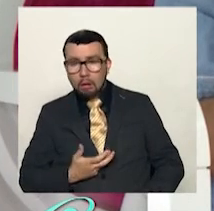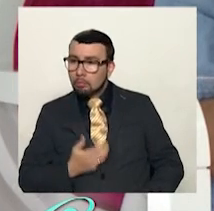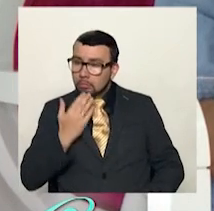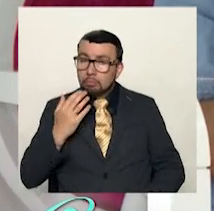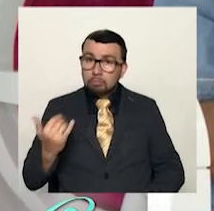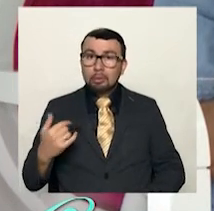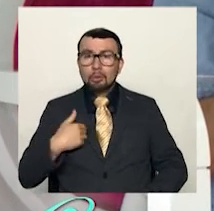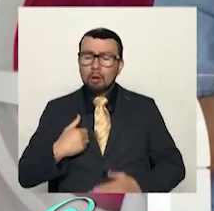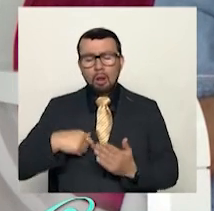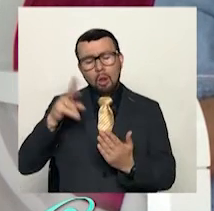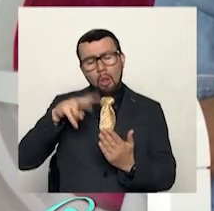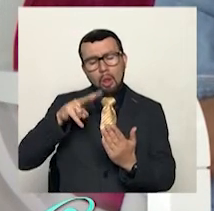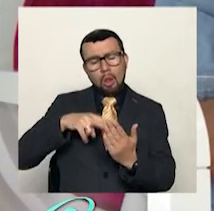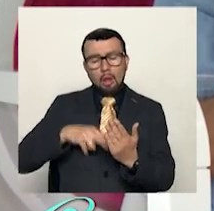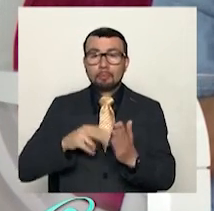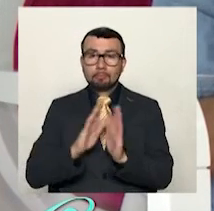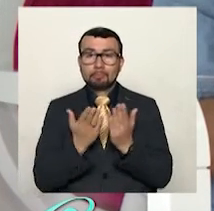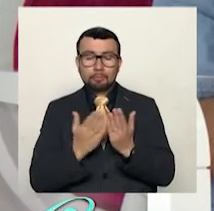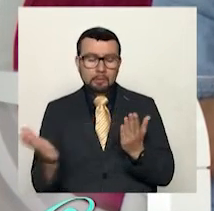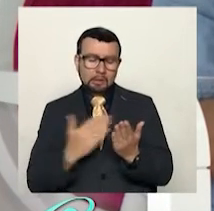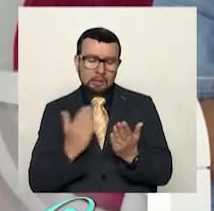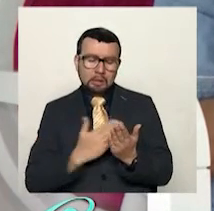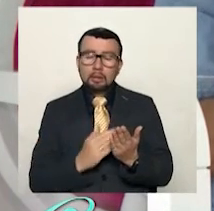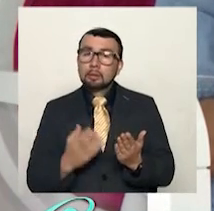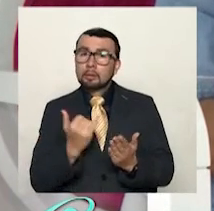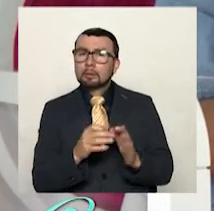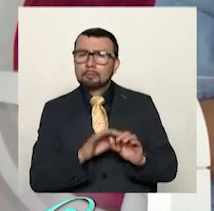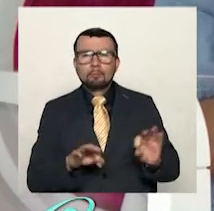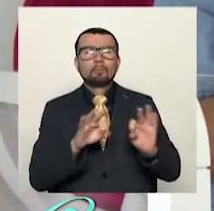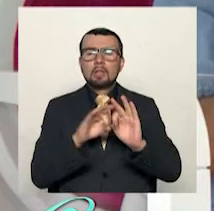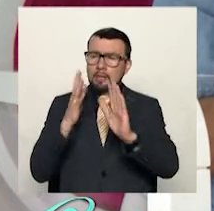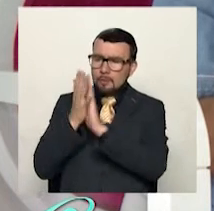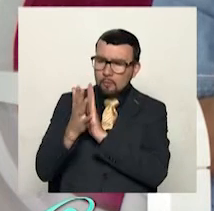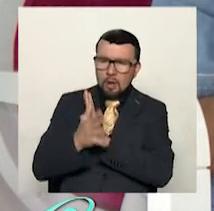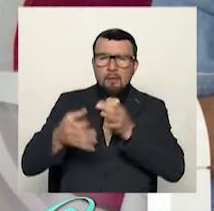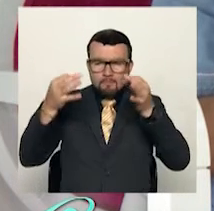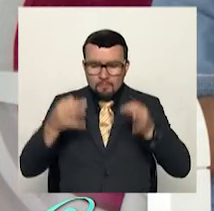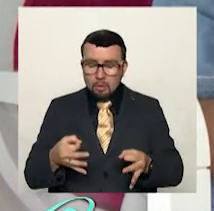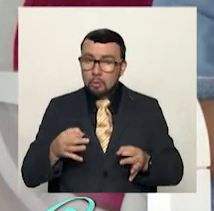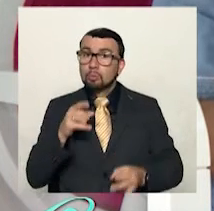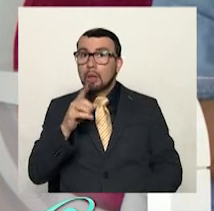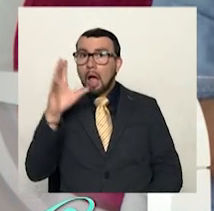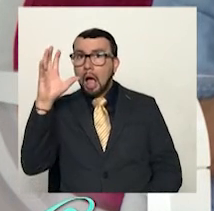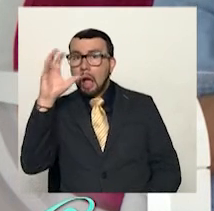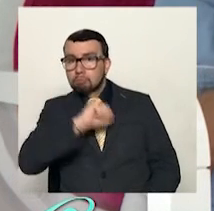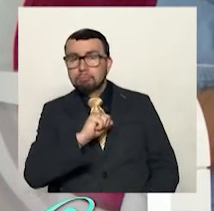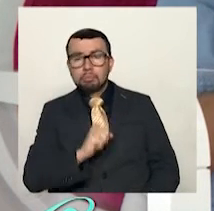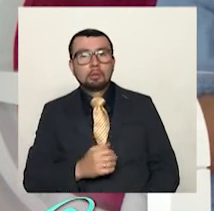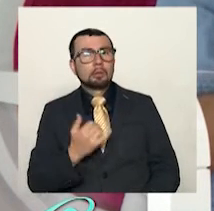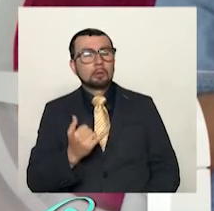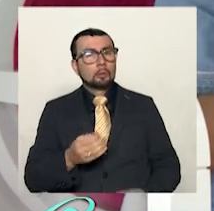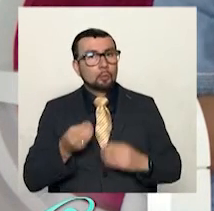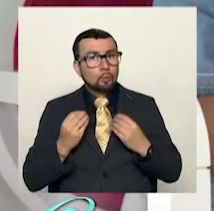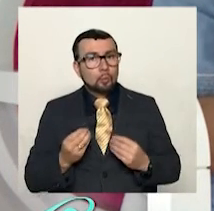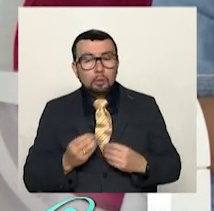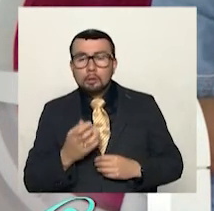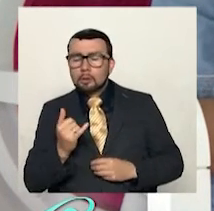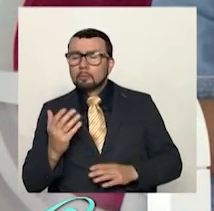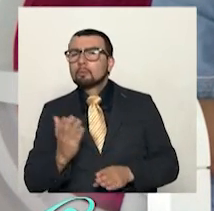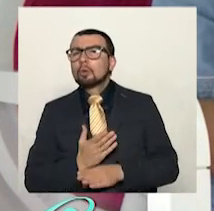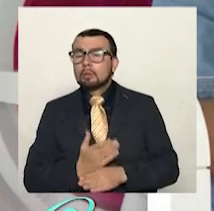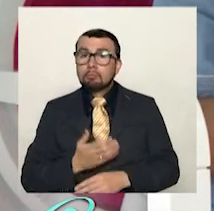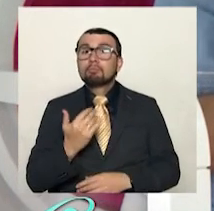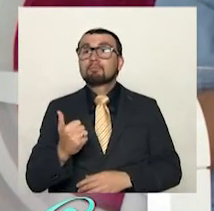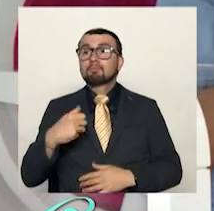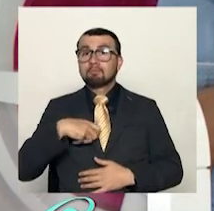estaba leyendo un artículo y traigo unos datos súper interesantes para que ustedes miren el problema que se puede generar